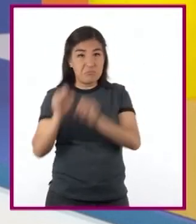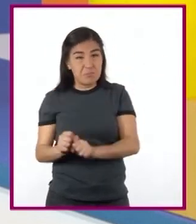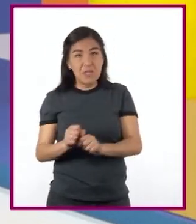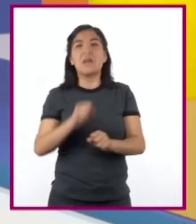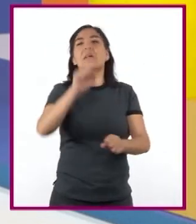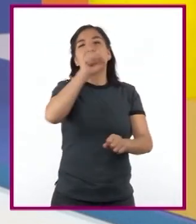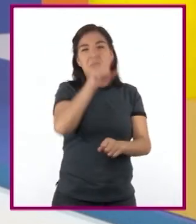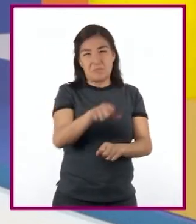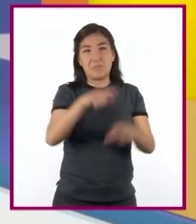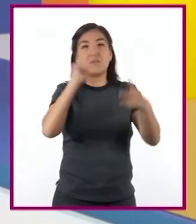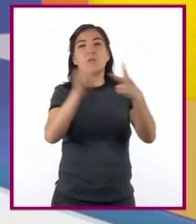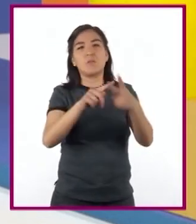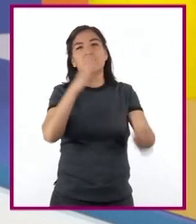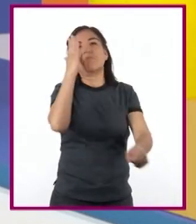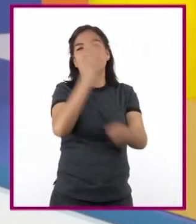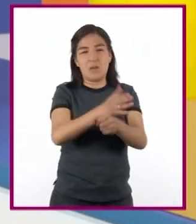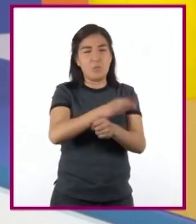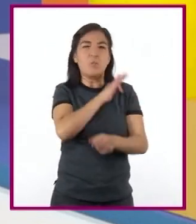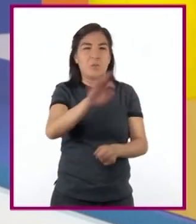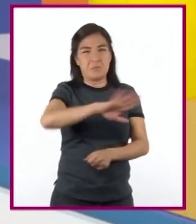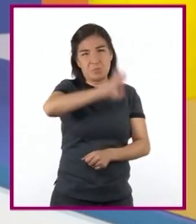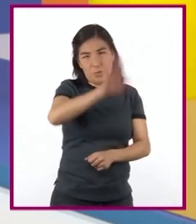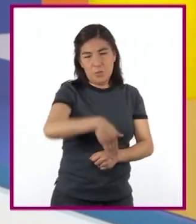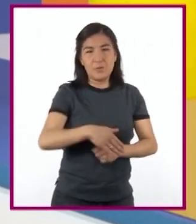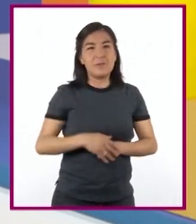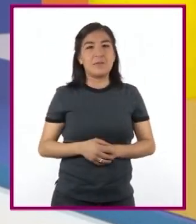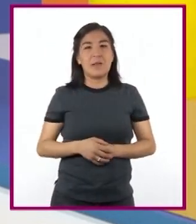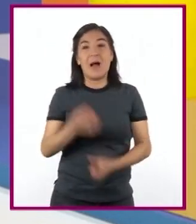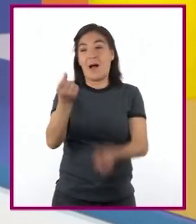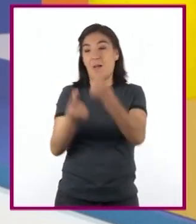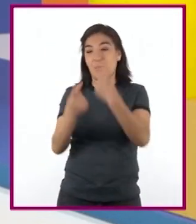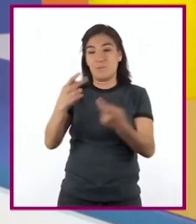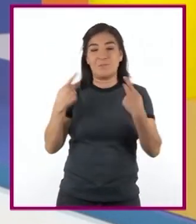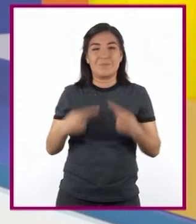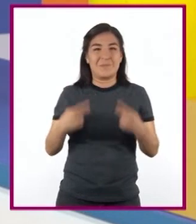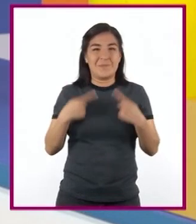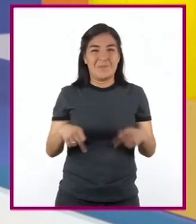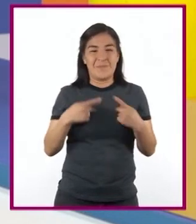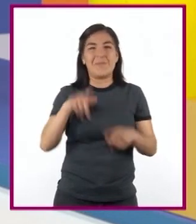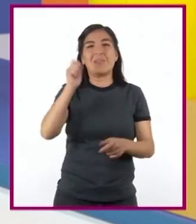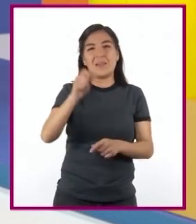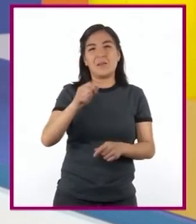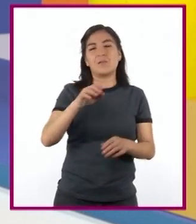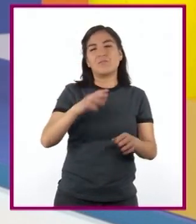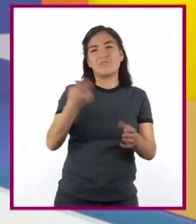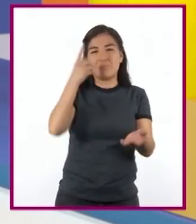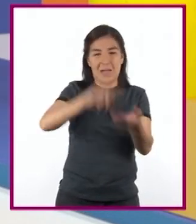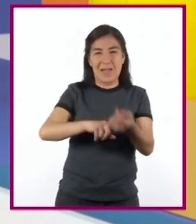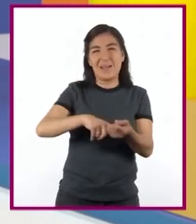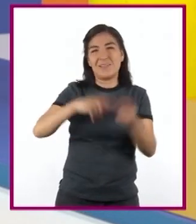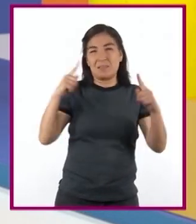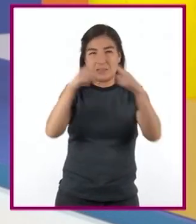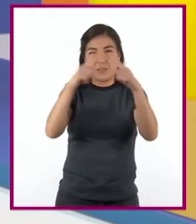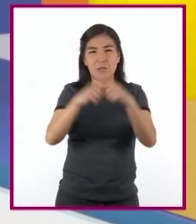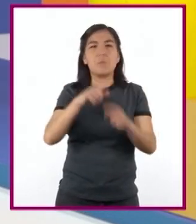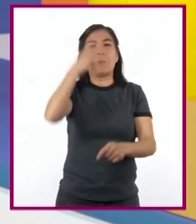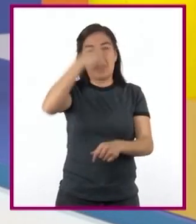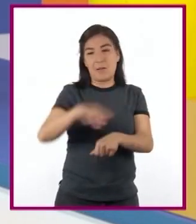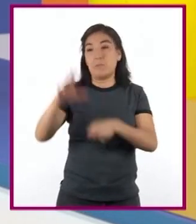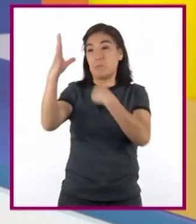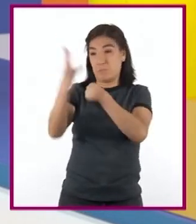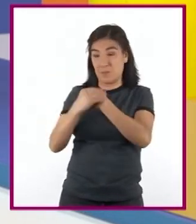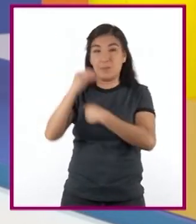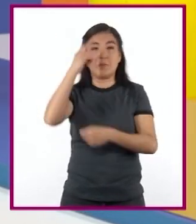muerte. En el caso de algunos funcionarios de la Iglesia que tenían permiso para poseer y revisar